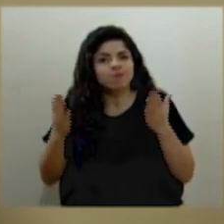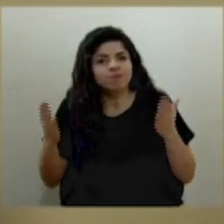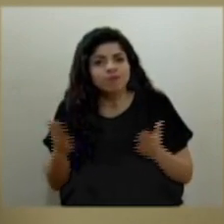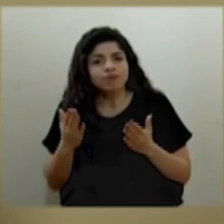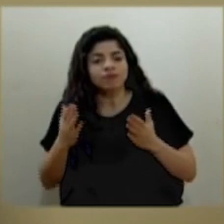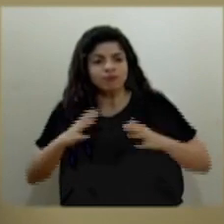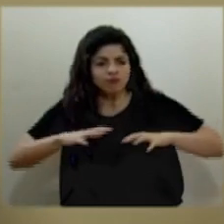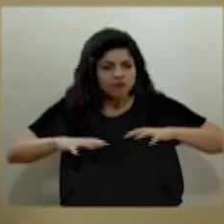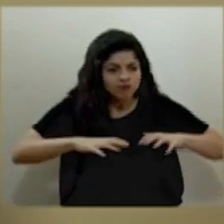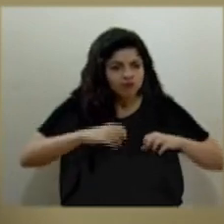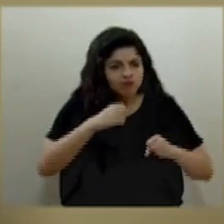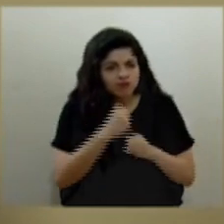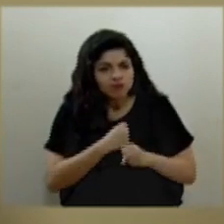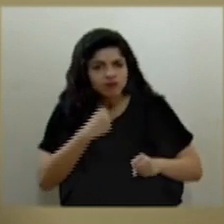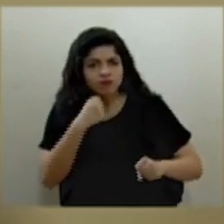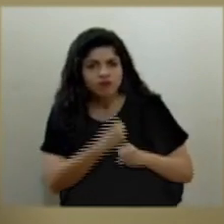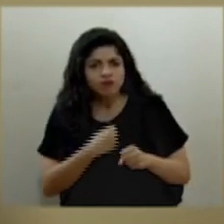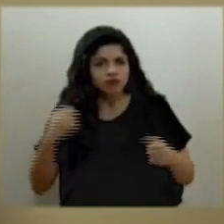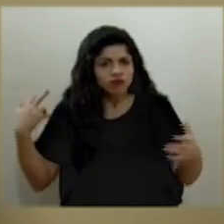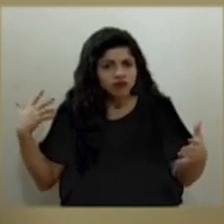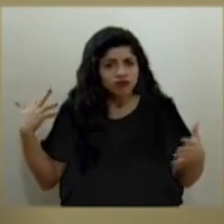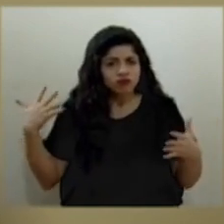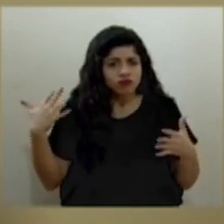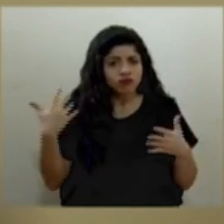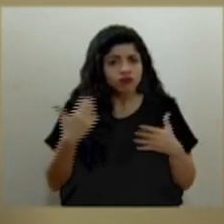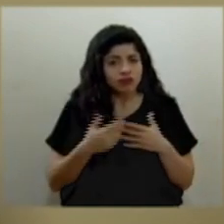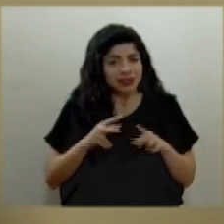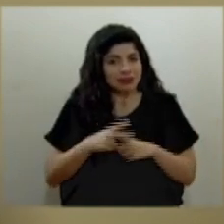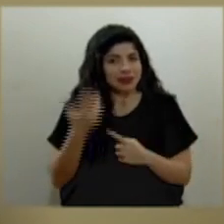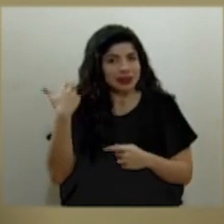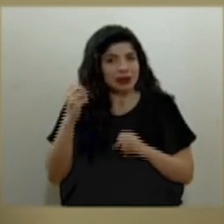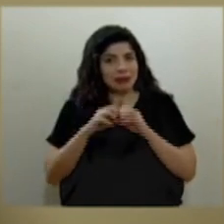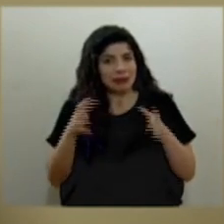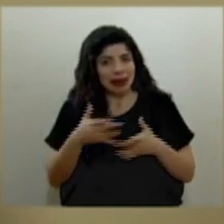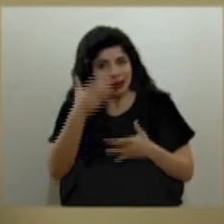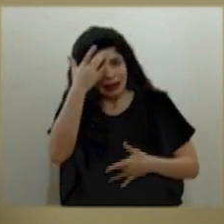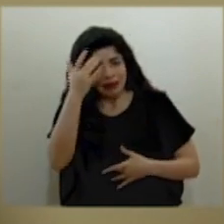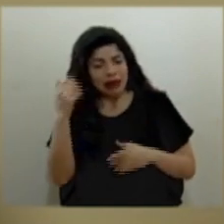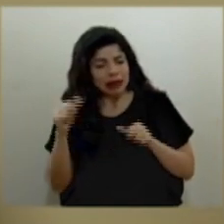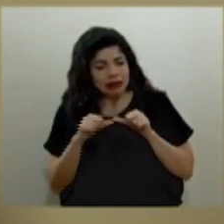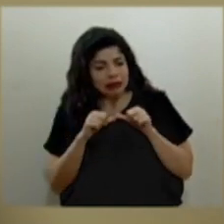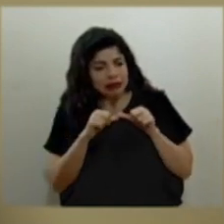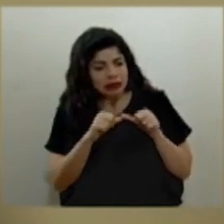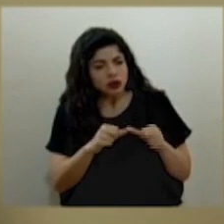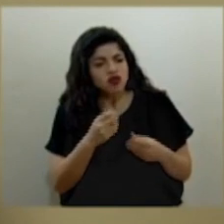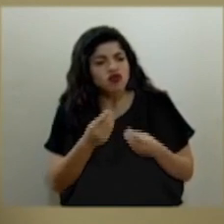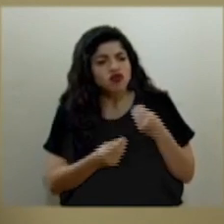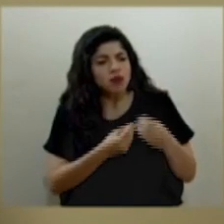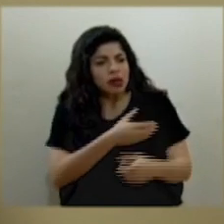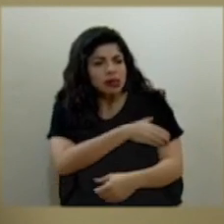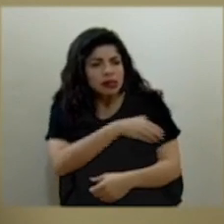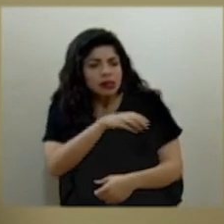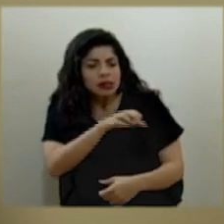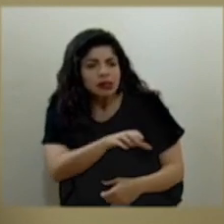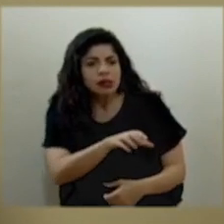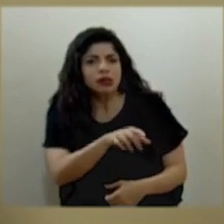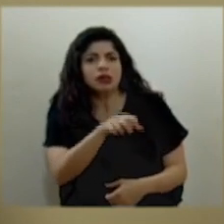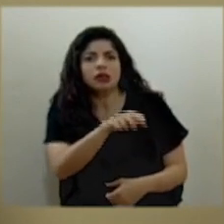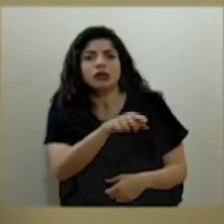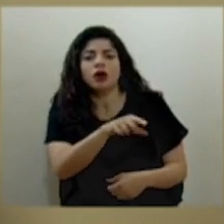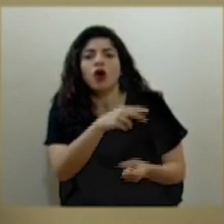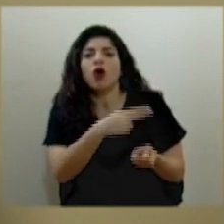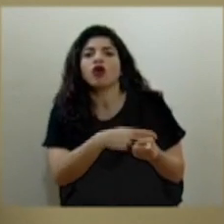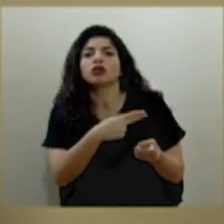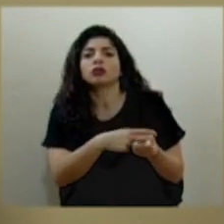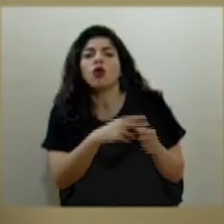las acciones operativas que hemos venido trabajando desde el inicio de la pandemia, el fortalecimiento de la capacidad de